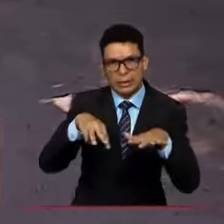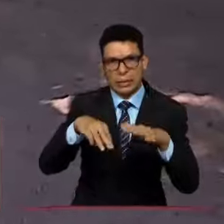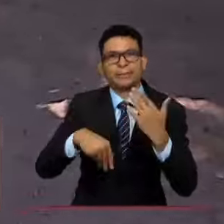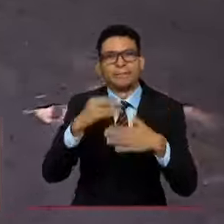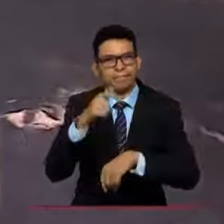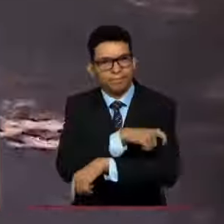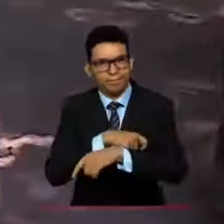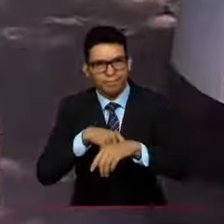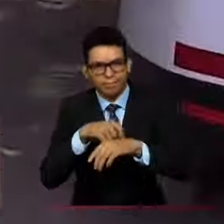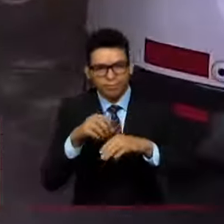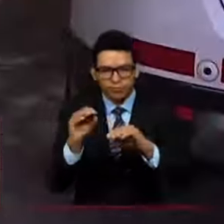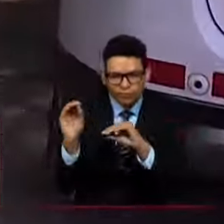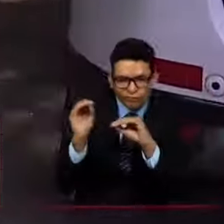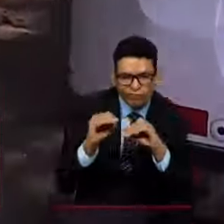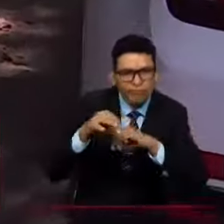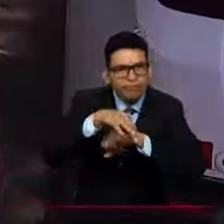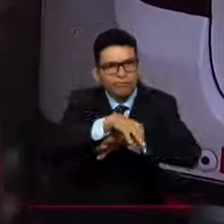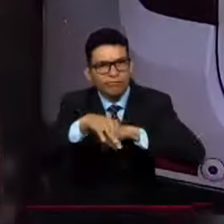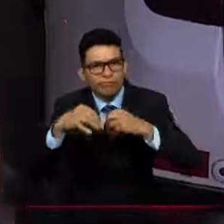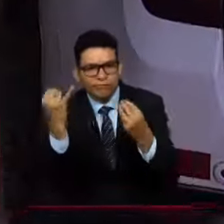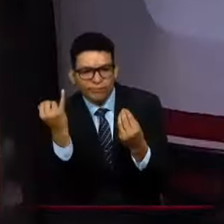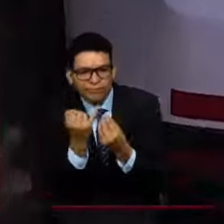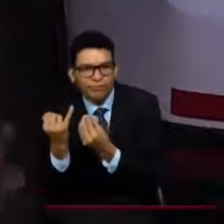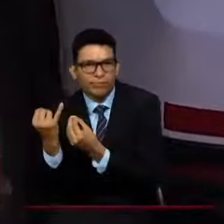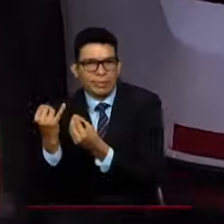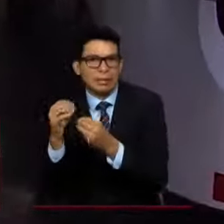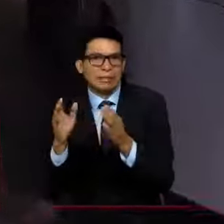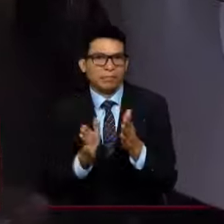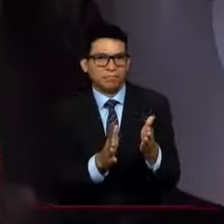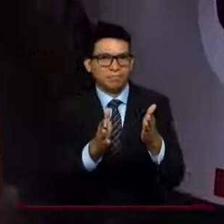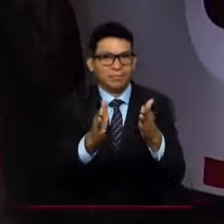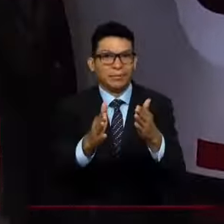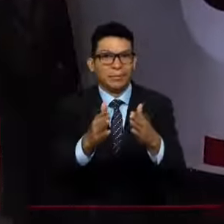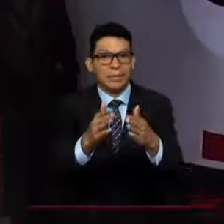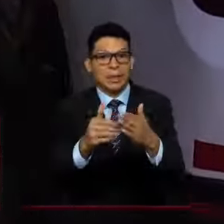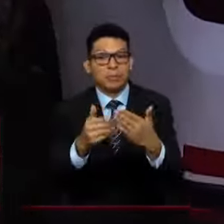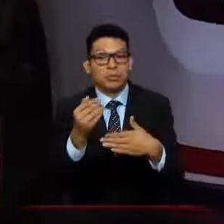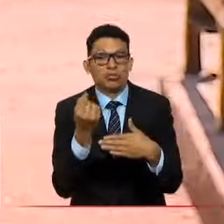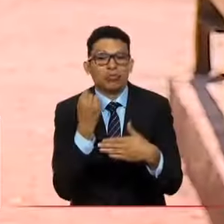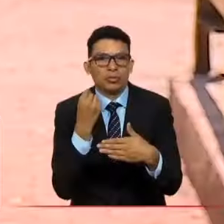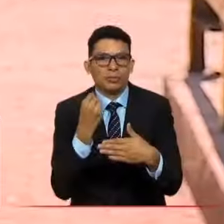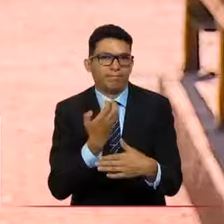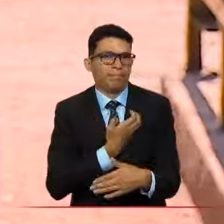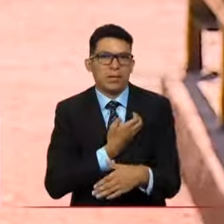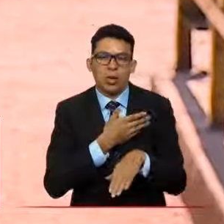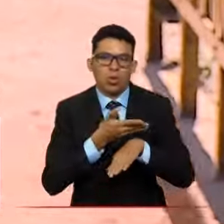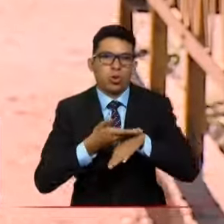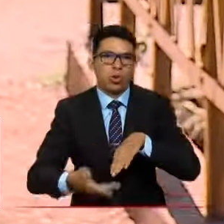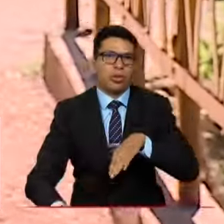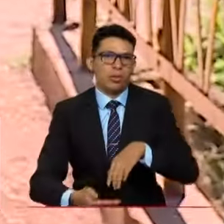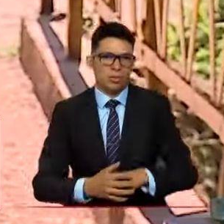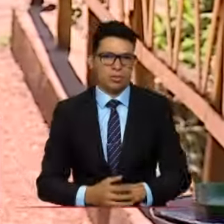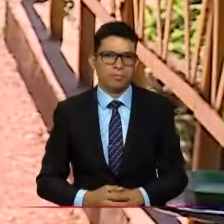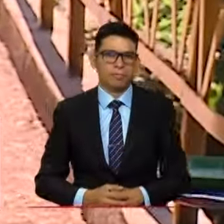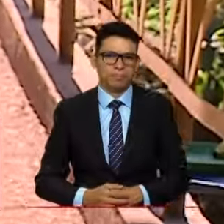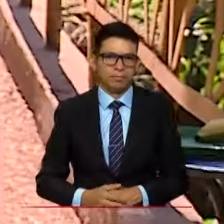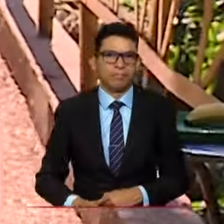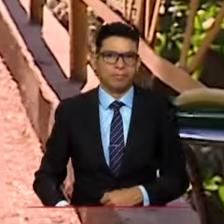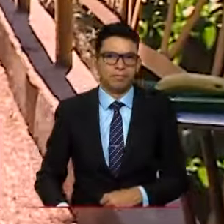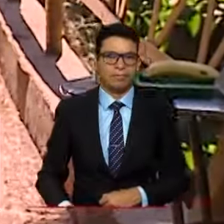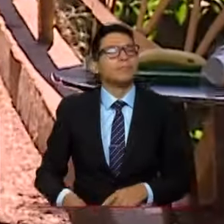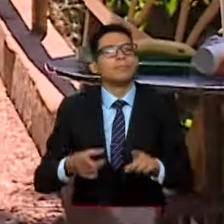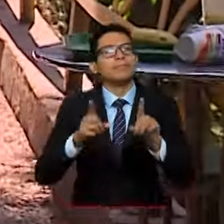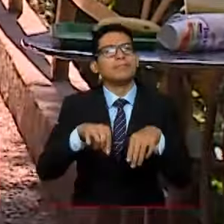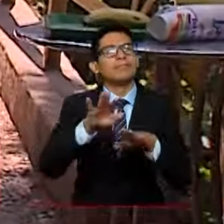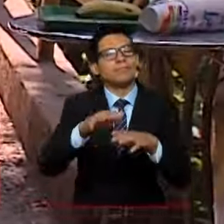los diseños de la vía, pero apenas están iniciando y ha sido muy tardía el tema de la alcaldía en ese momento. Bueno, también háblenos